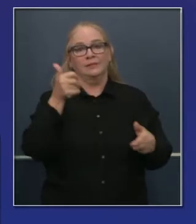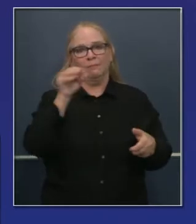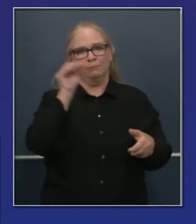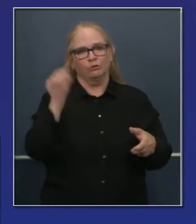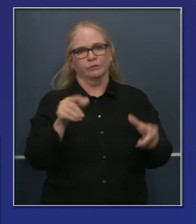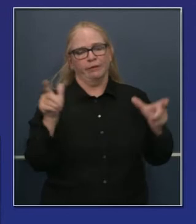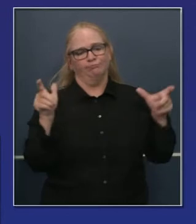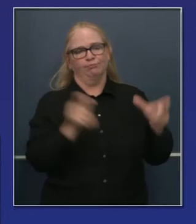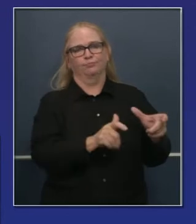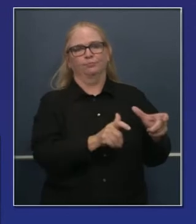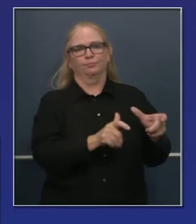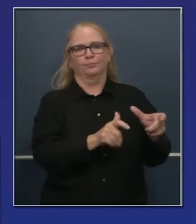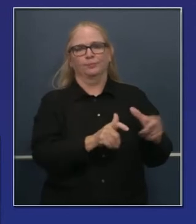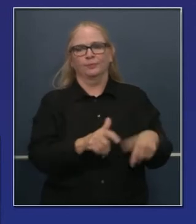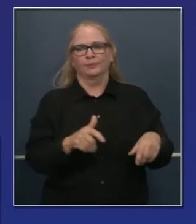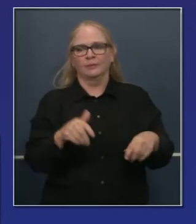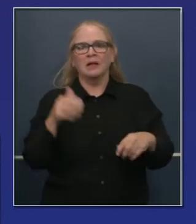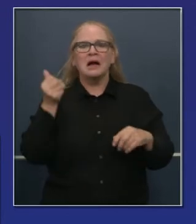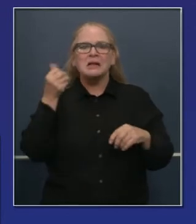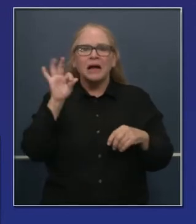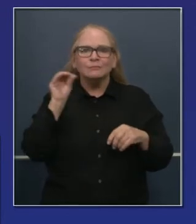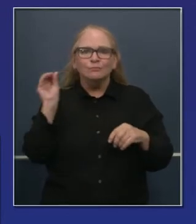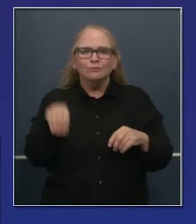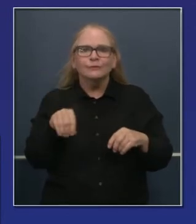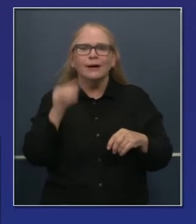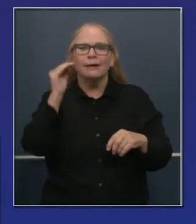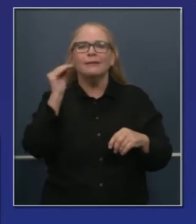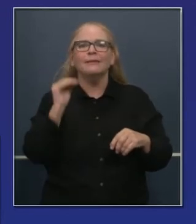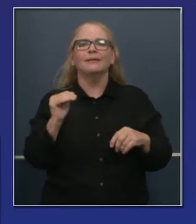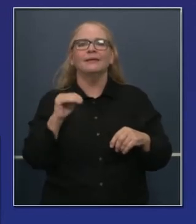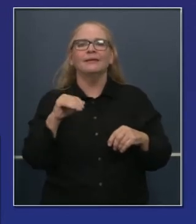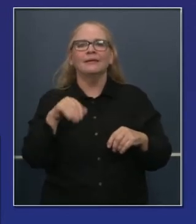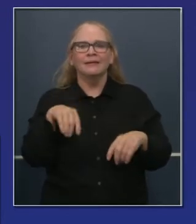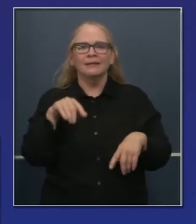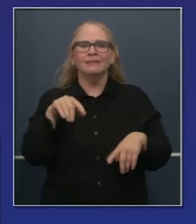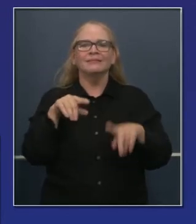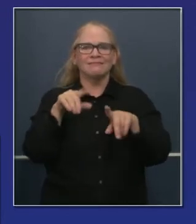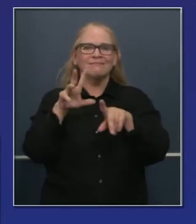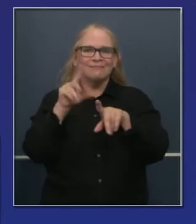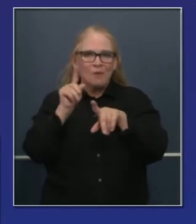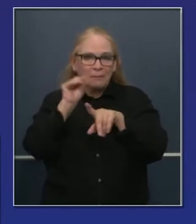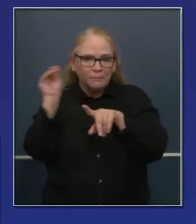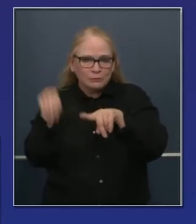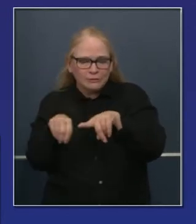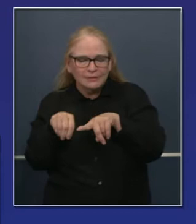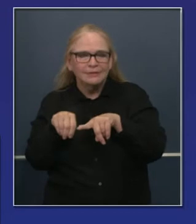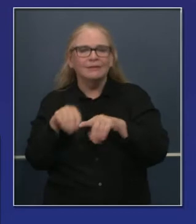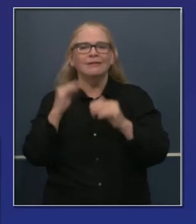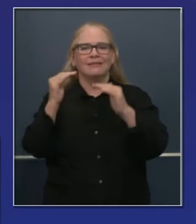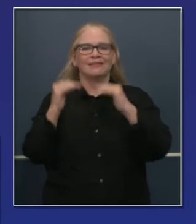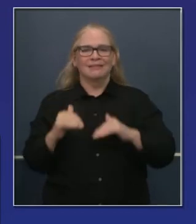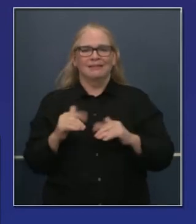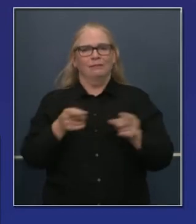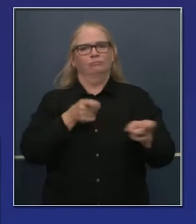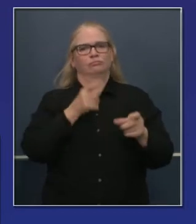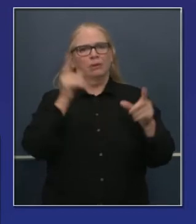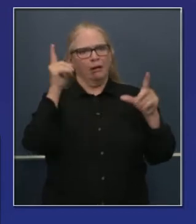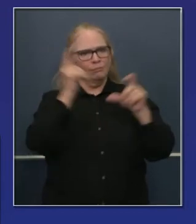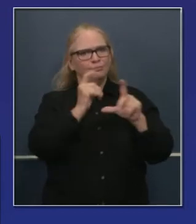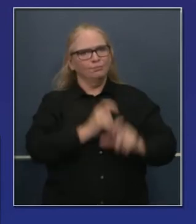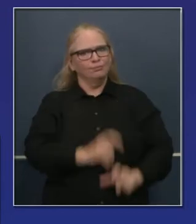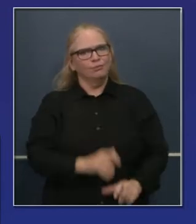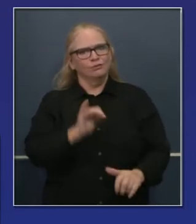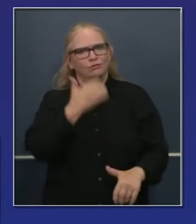10% del deber el 19 por ciento del de brent el de ley con progreso 31 por ciento de control